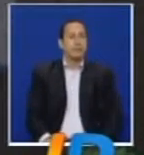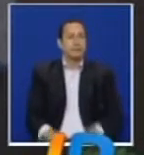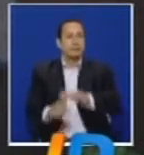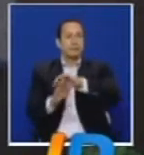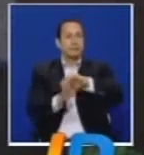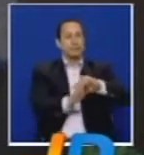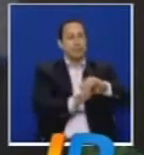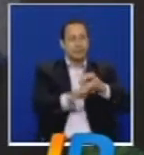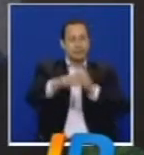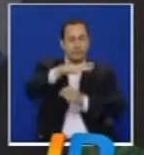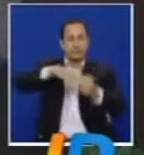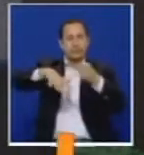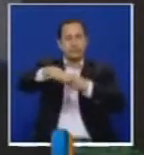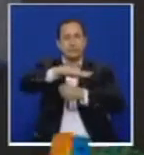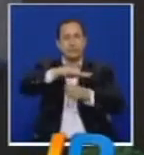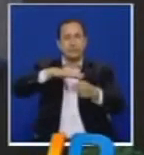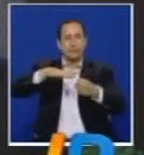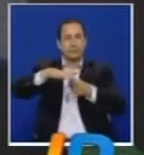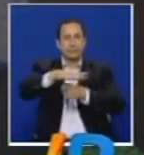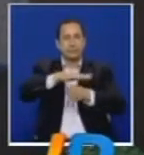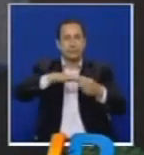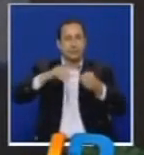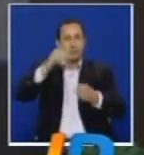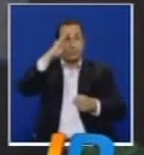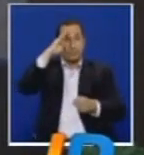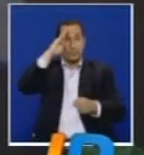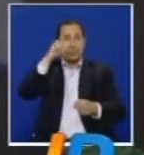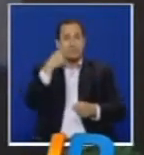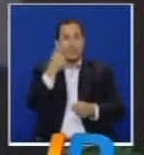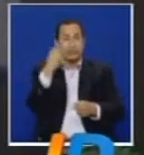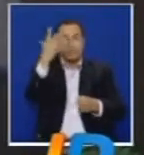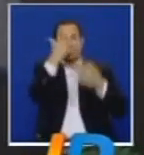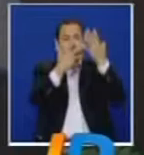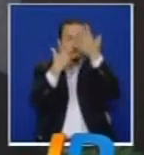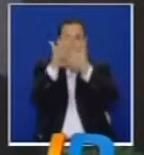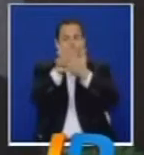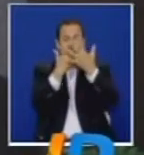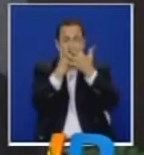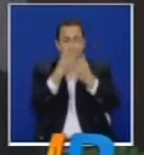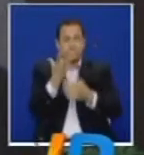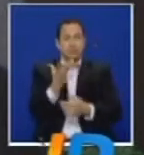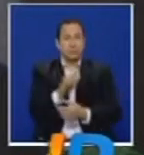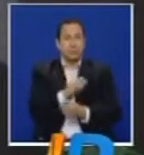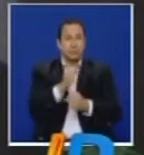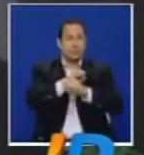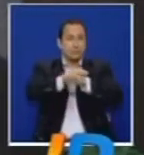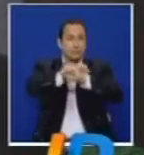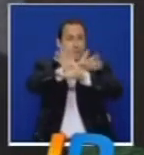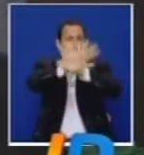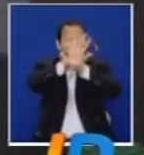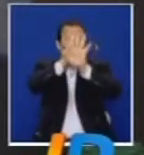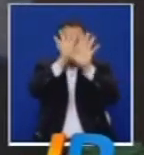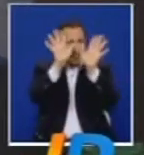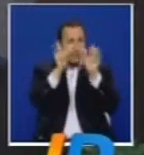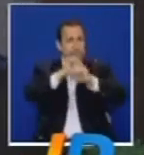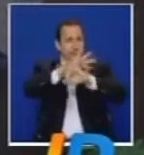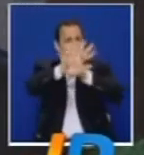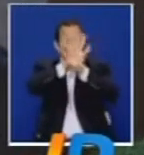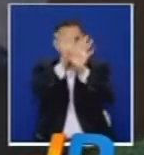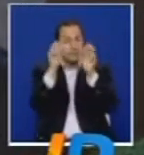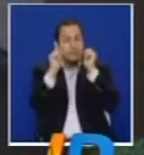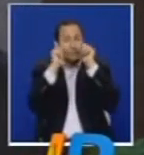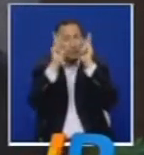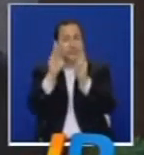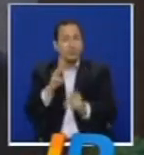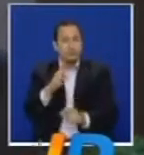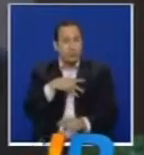los hechos, que algunas las autoridades dicen que fueron confusos, nosotros tenemos la claridad de que efectivamente nuestros misioneros